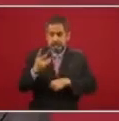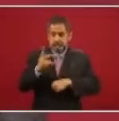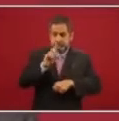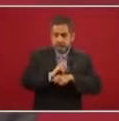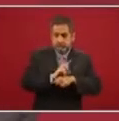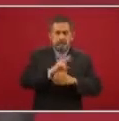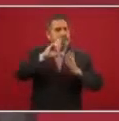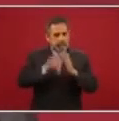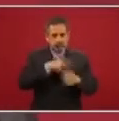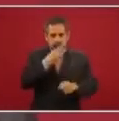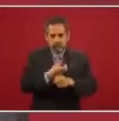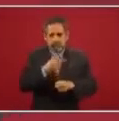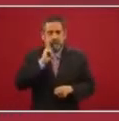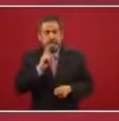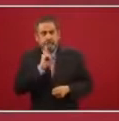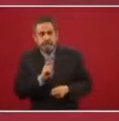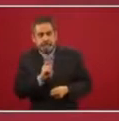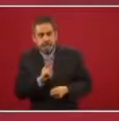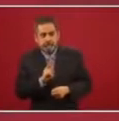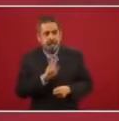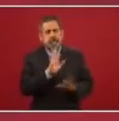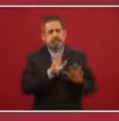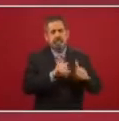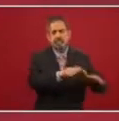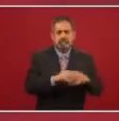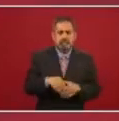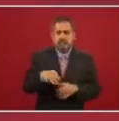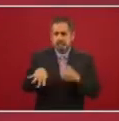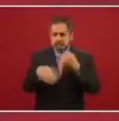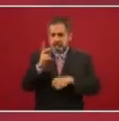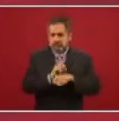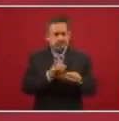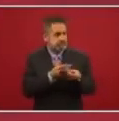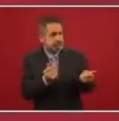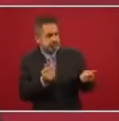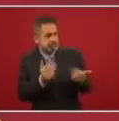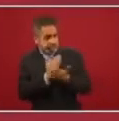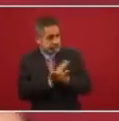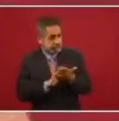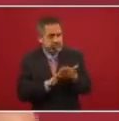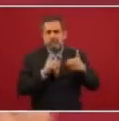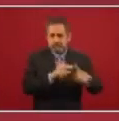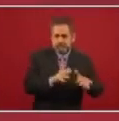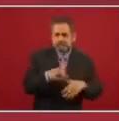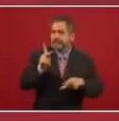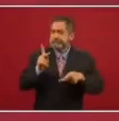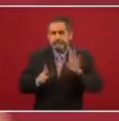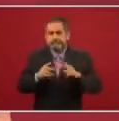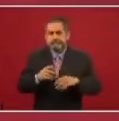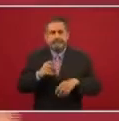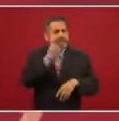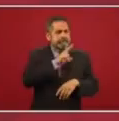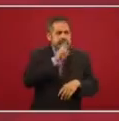de aislamiento le volvemos a hacer otra prueba el que tenía una carga baja no necesita porque ya la elimina entonces esto es muy dinámico